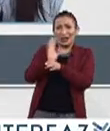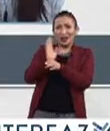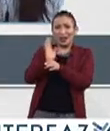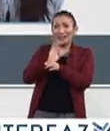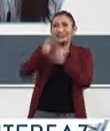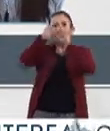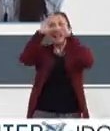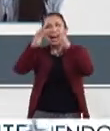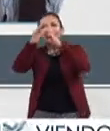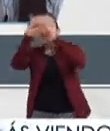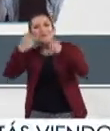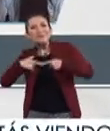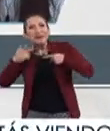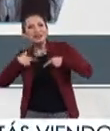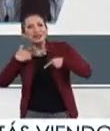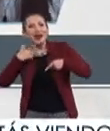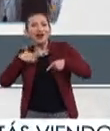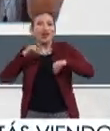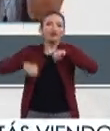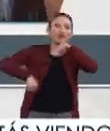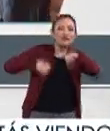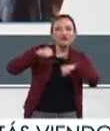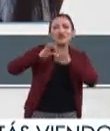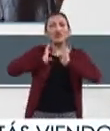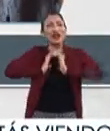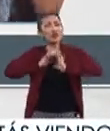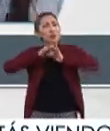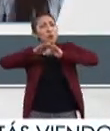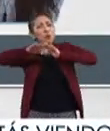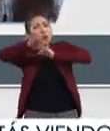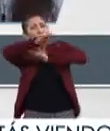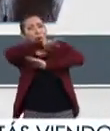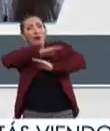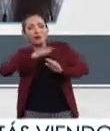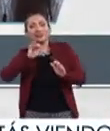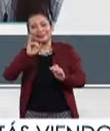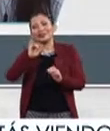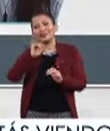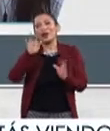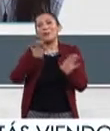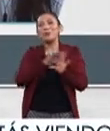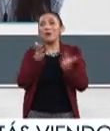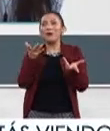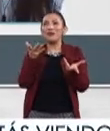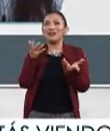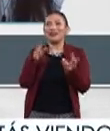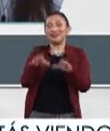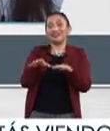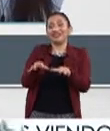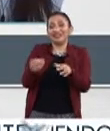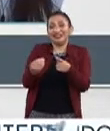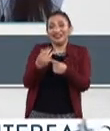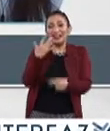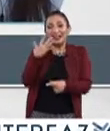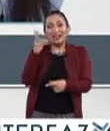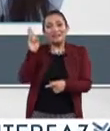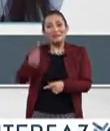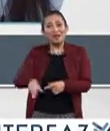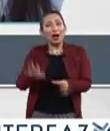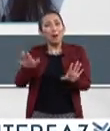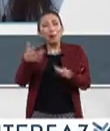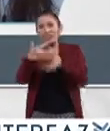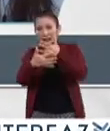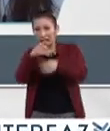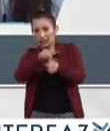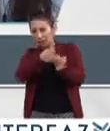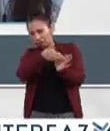las casas, las personas así andando en bici, todo muy tranquilo. Y pues sí, fue de esas cosas que impactaron. Y como a los